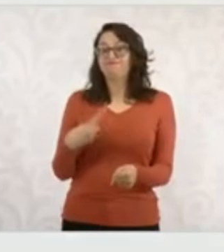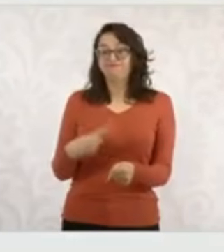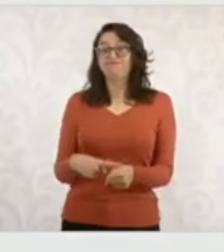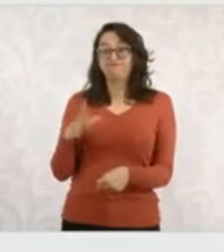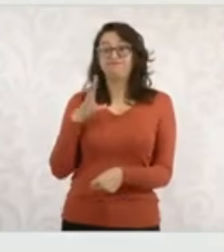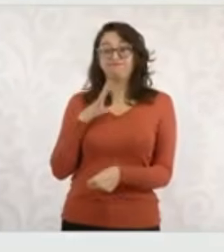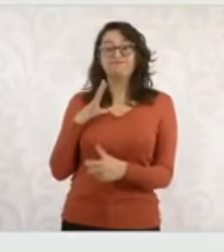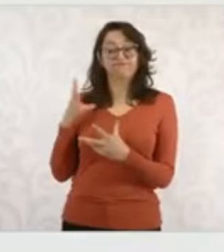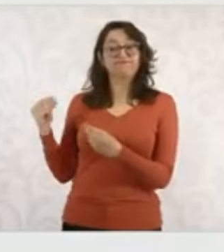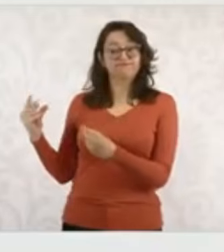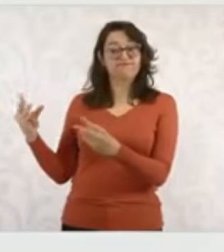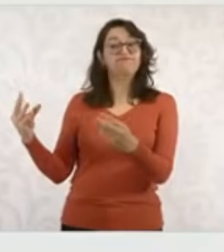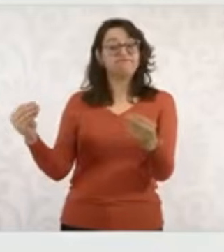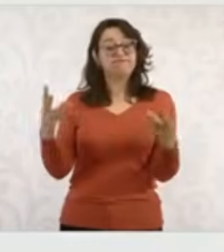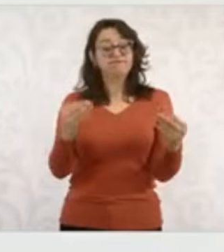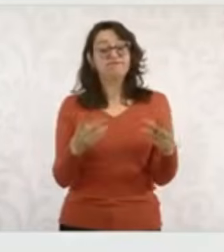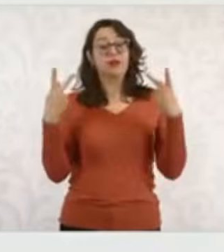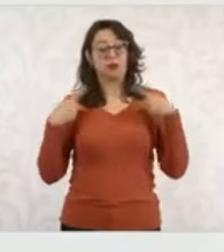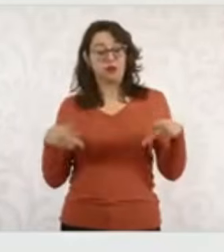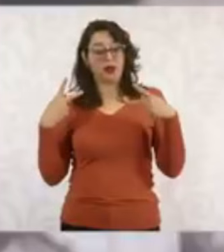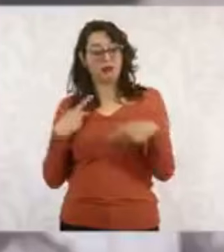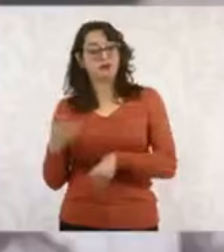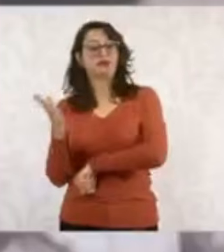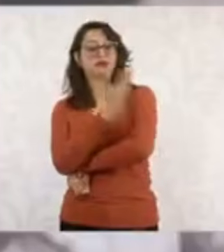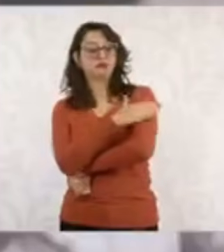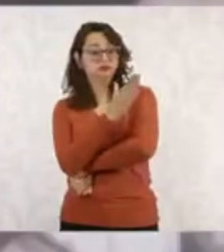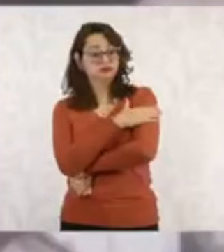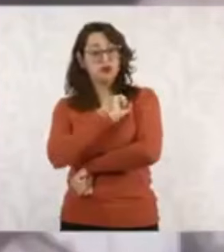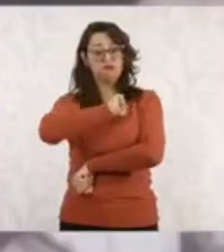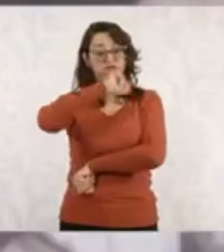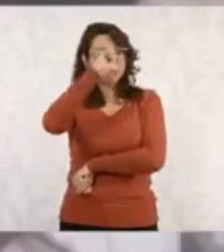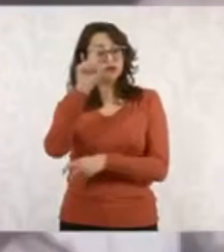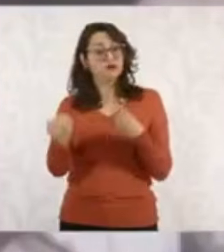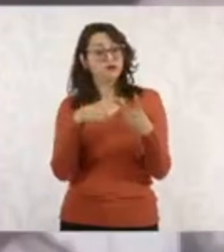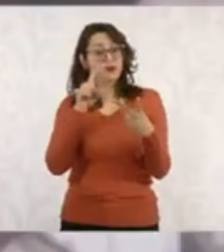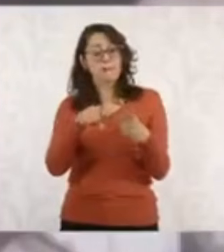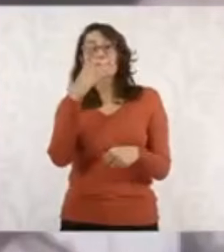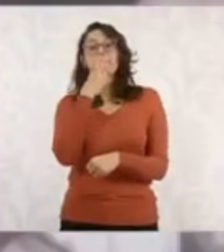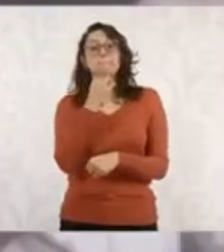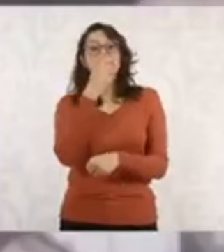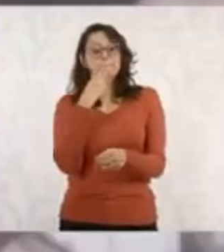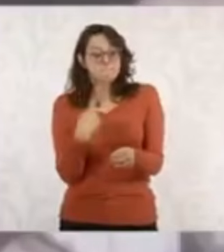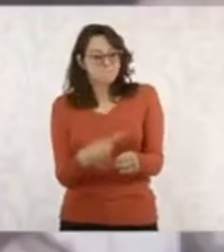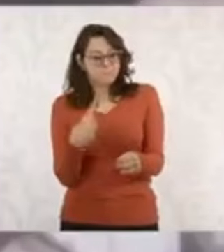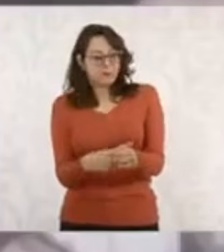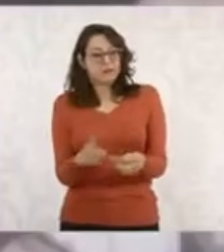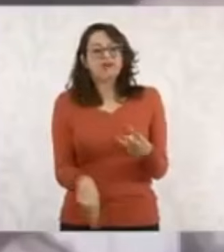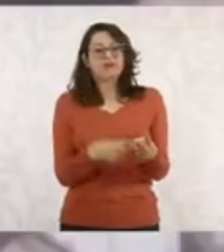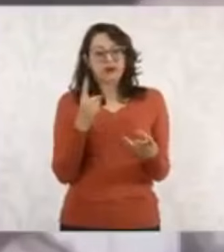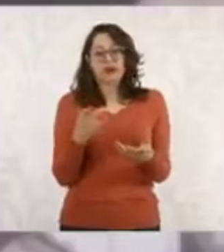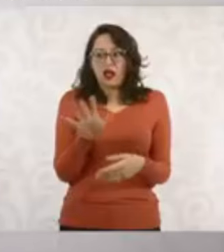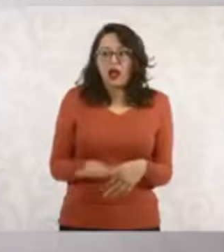número importante de gente que tiene hipertensión arterial, de gente que tiene diabetes mellitus y